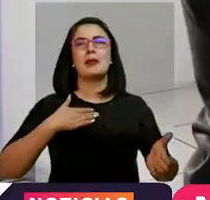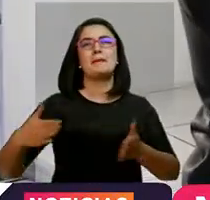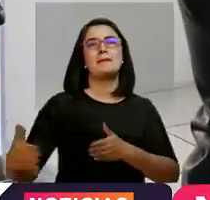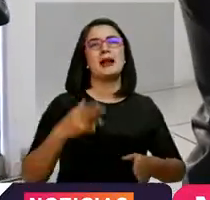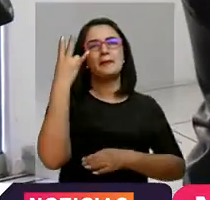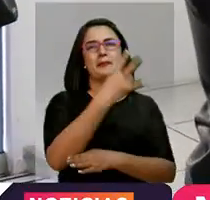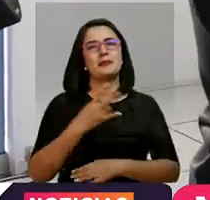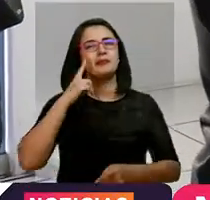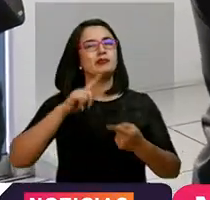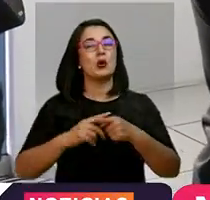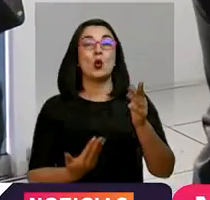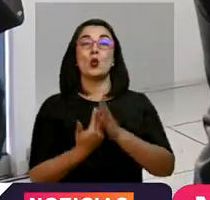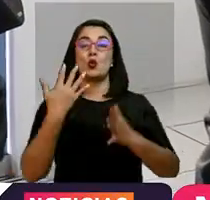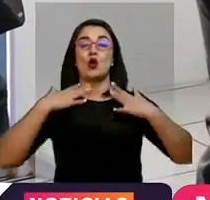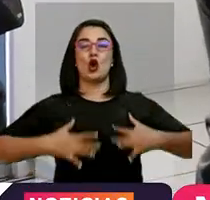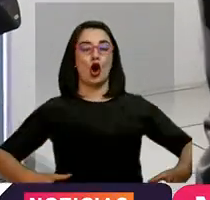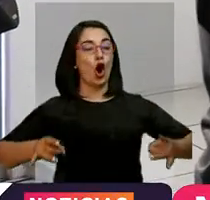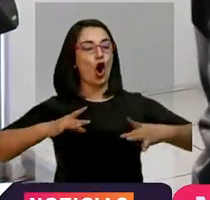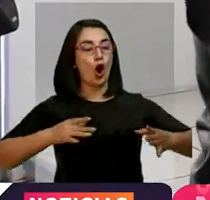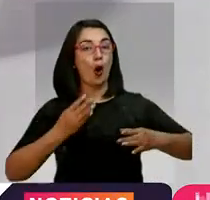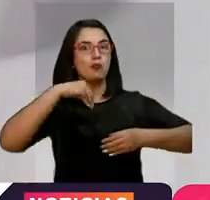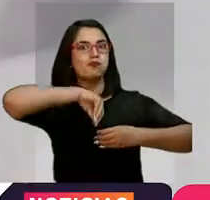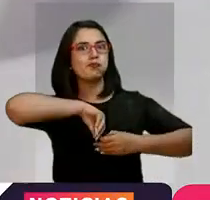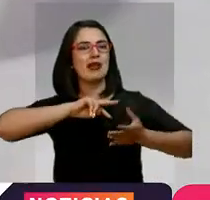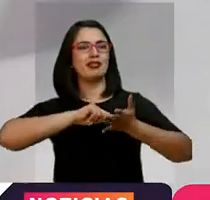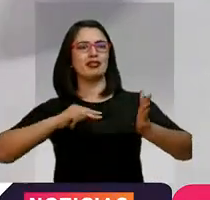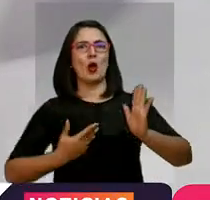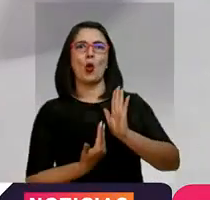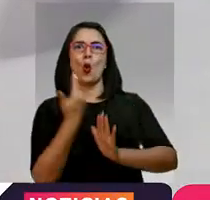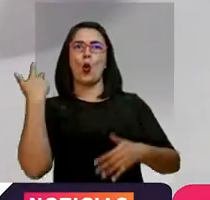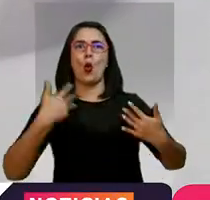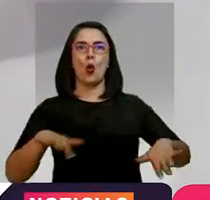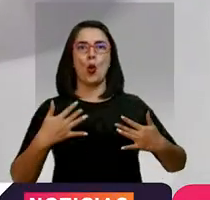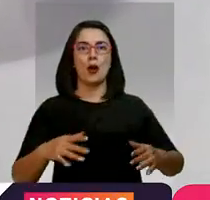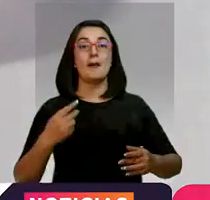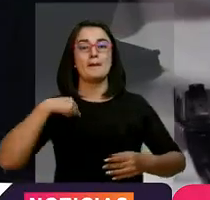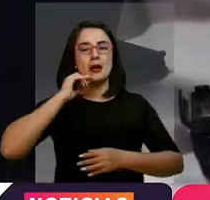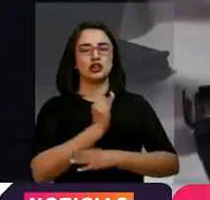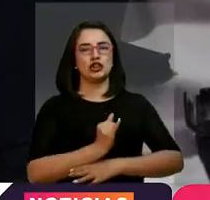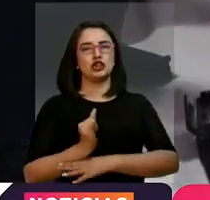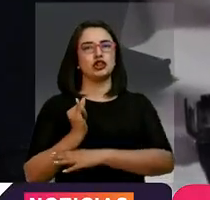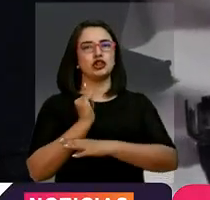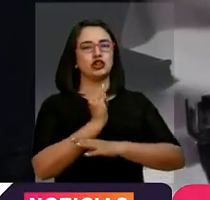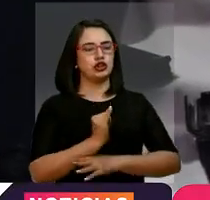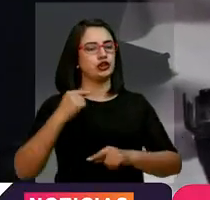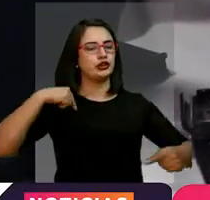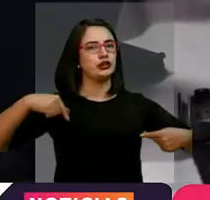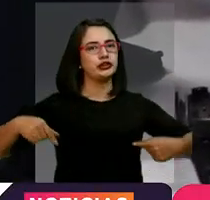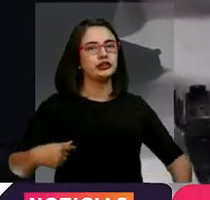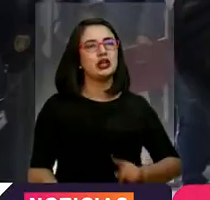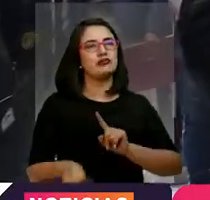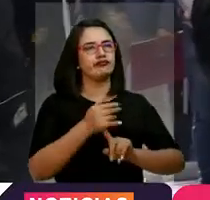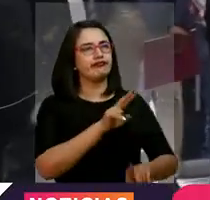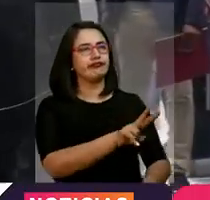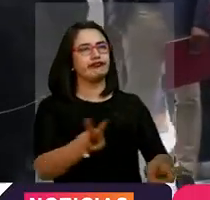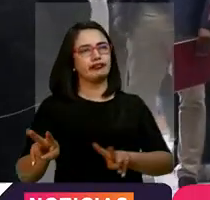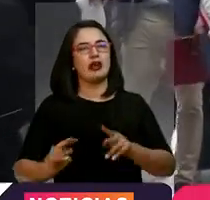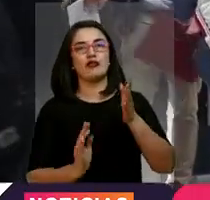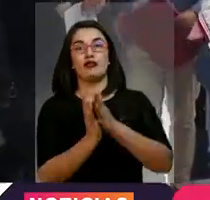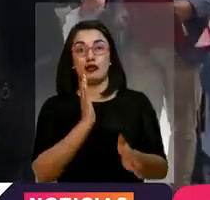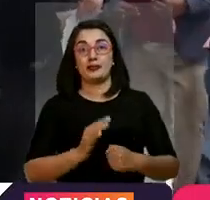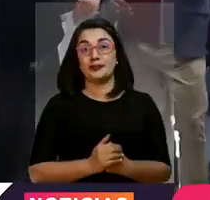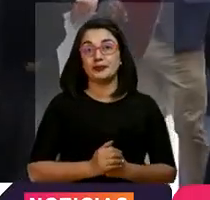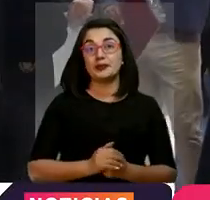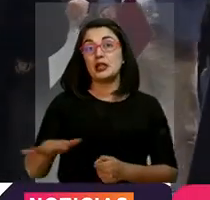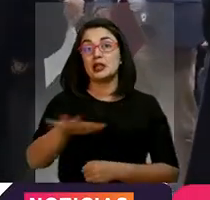los uniformes que contarán con tecnología de punta. Las bodycam podrán registrar procesos judiciales en tiempo real. Por su parte, Soacha